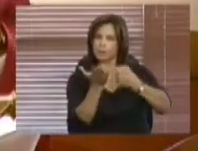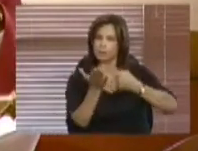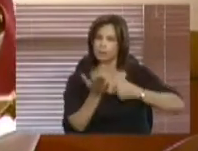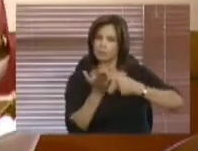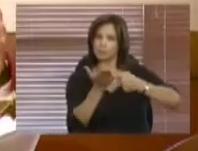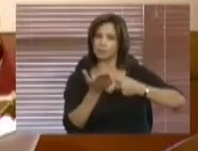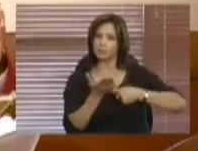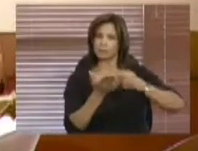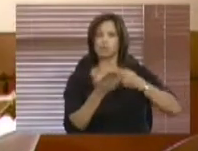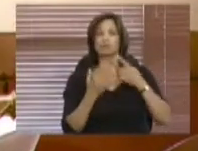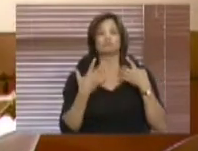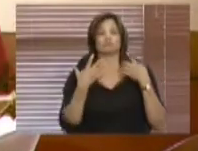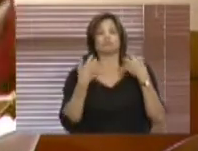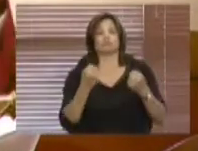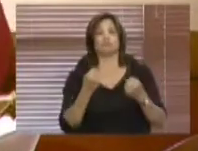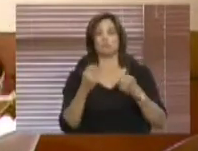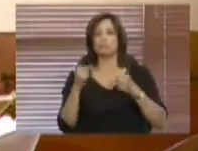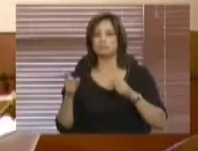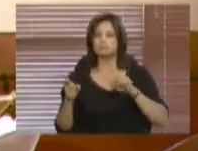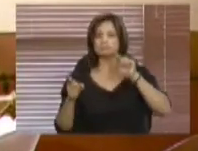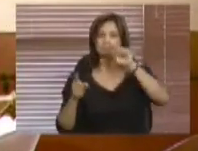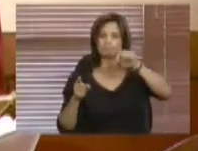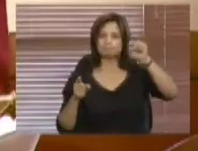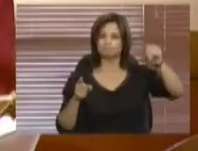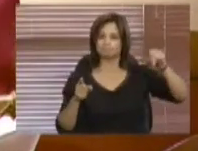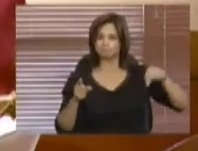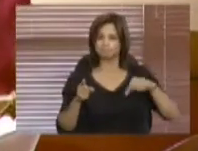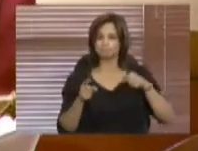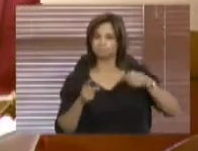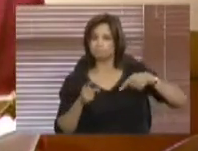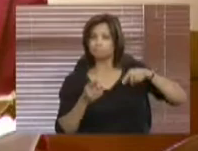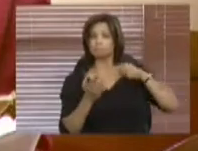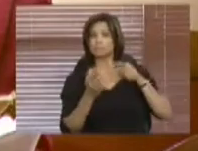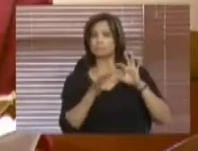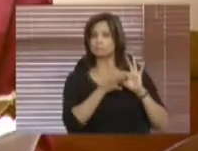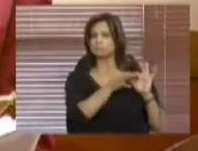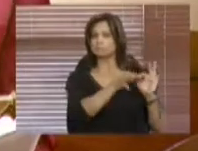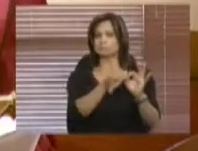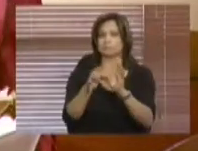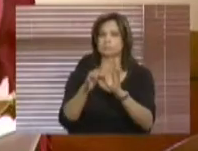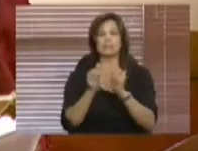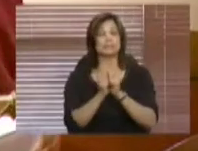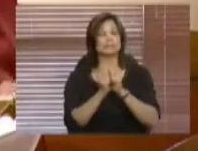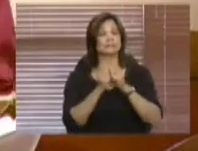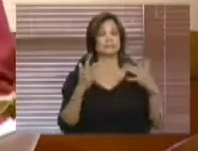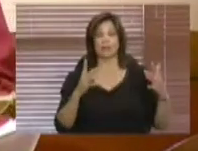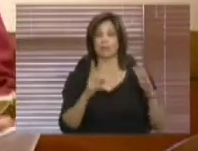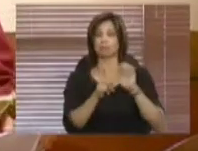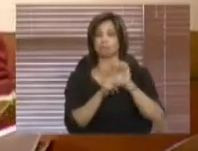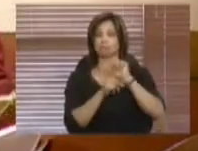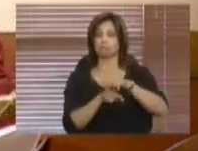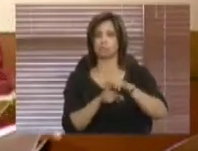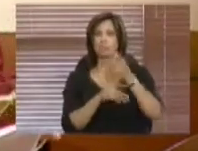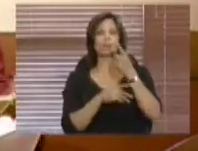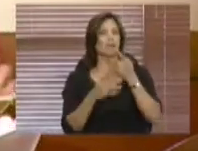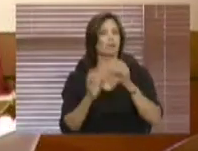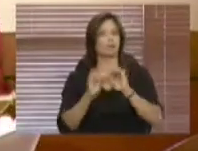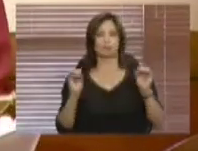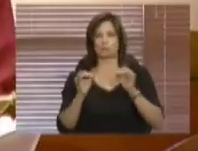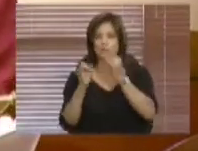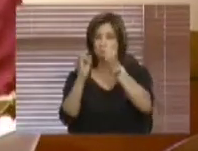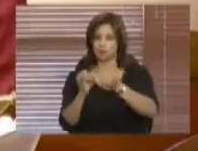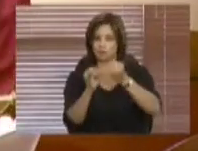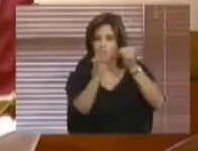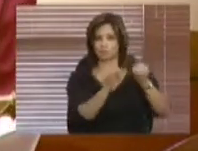para fortalecer los lazos institucionales que nos unen, sin afectar las funciones exclusivas